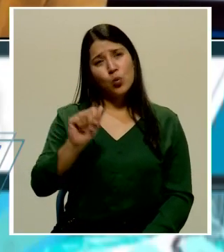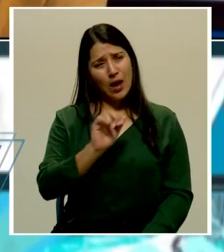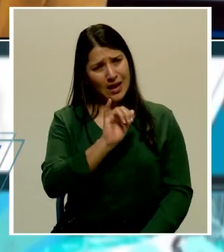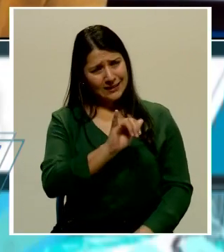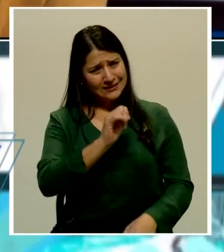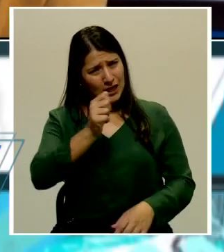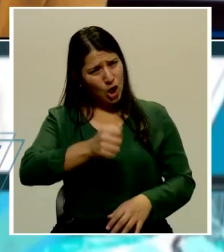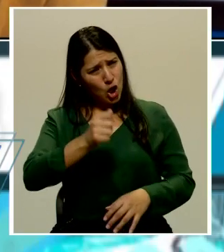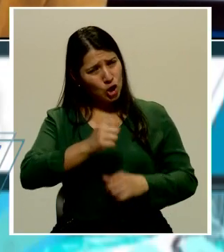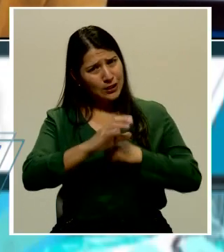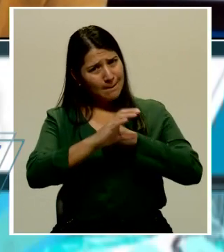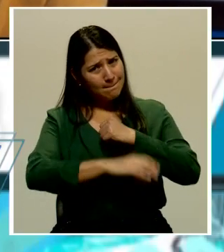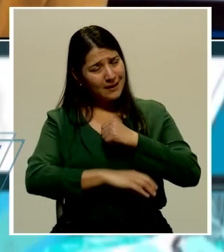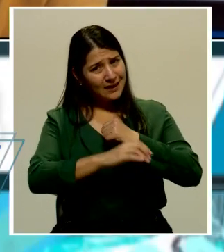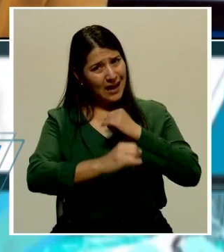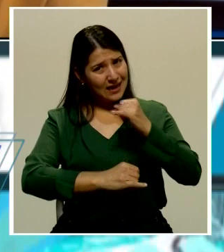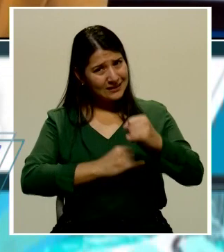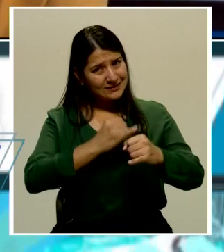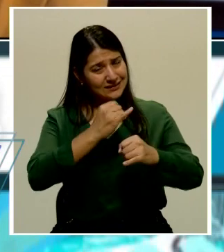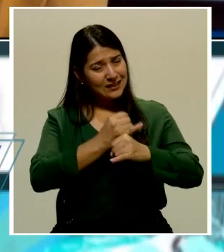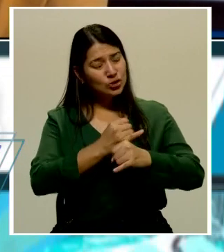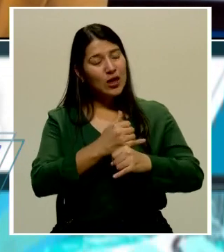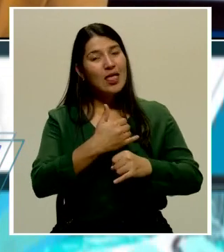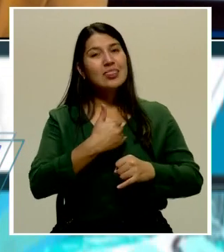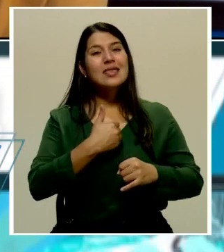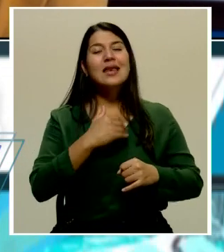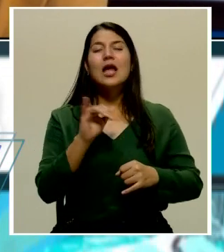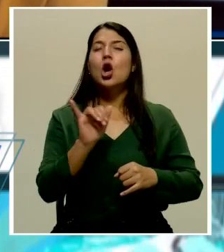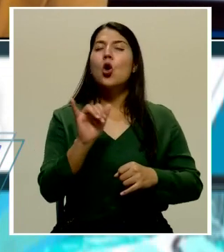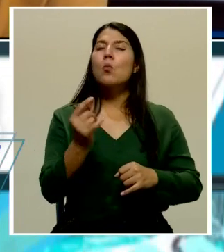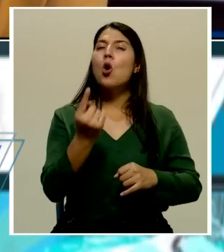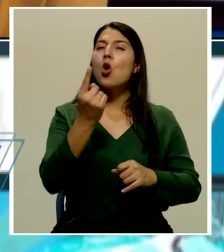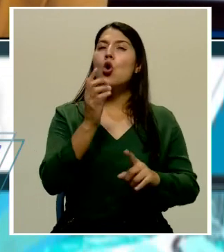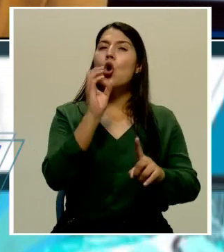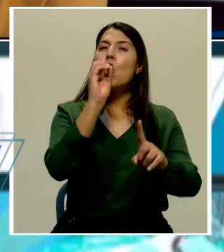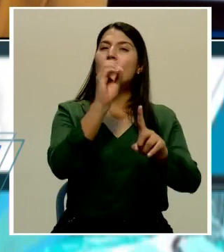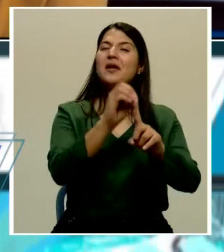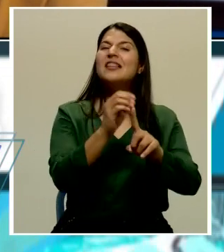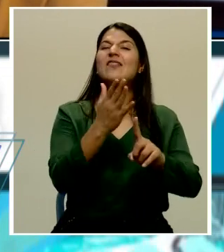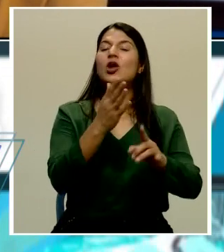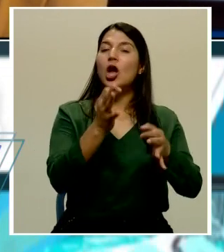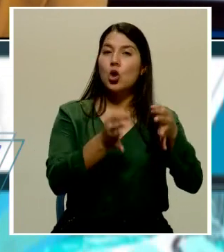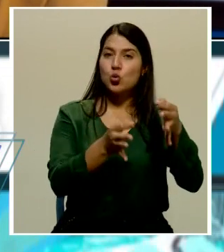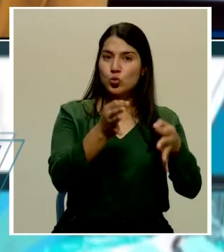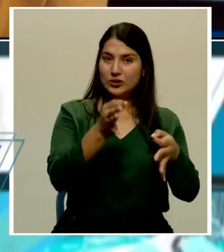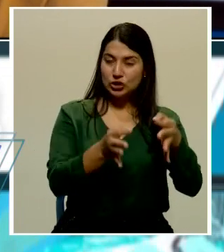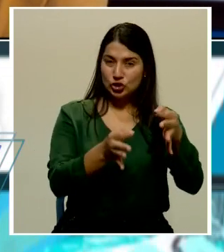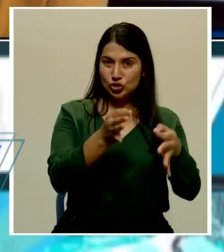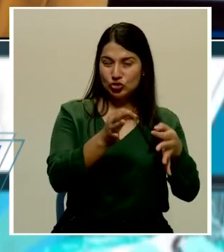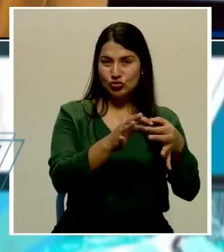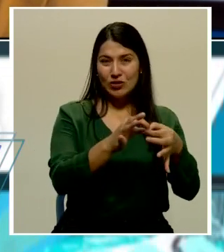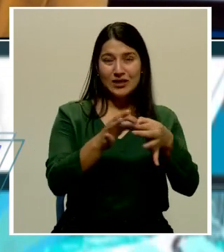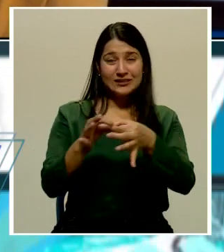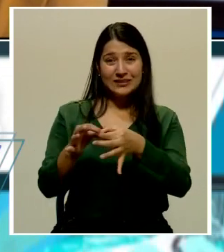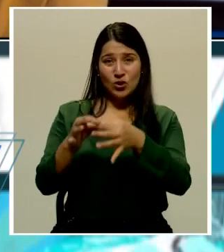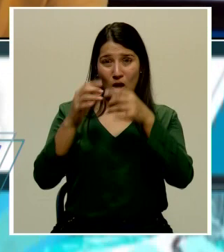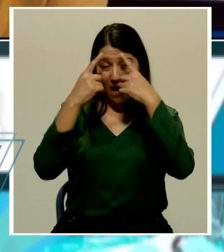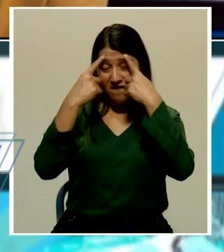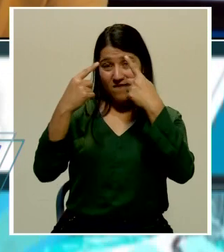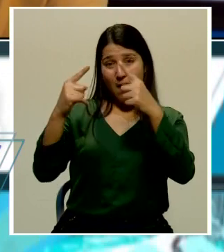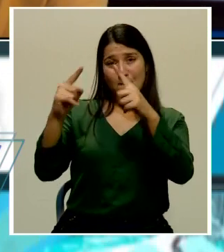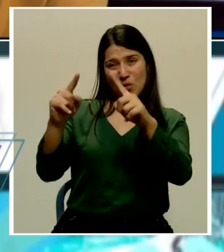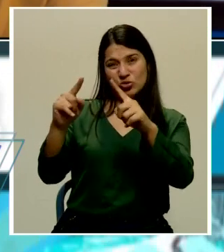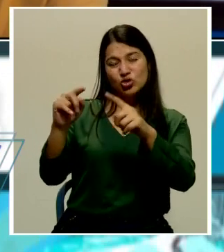lo decía, tiene como uno de sus orígenes los juicios del famosos de